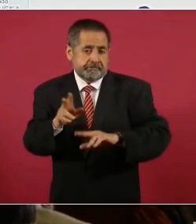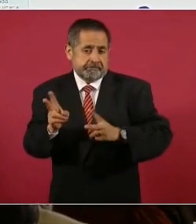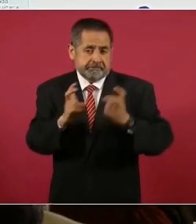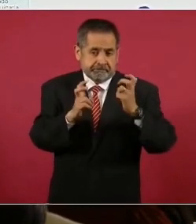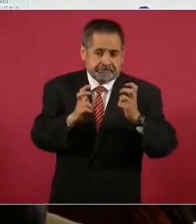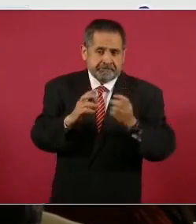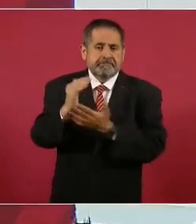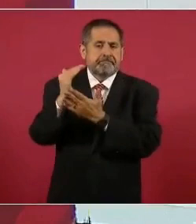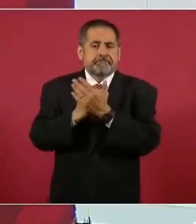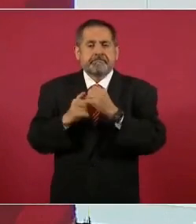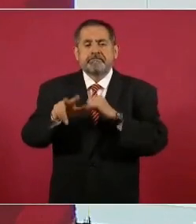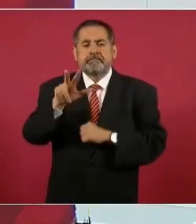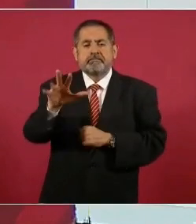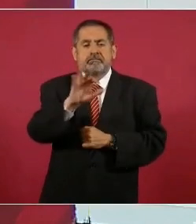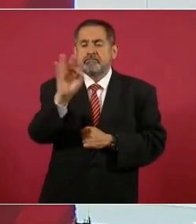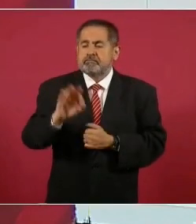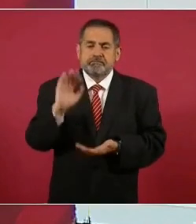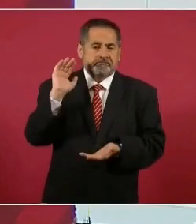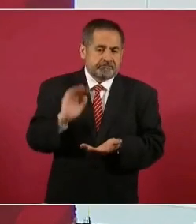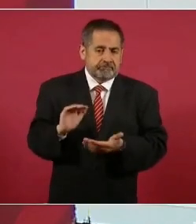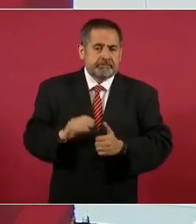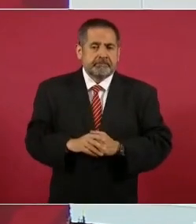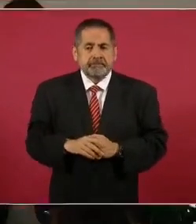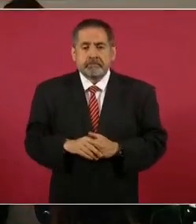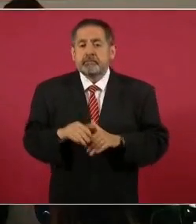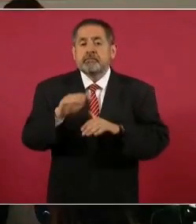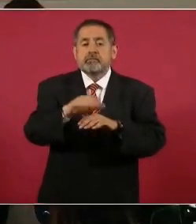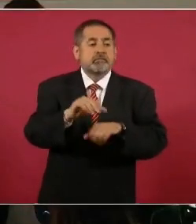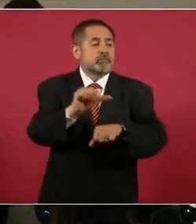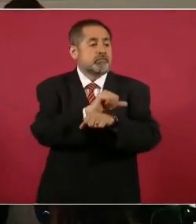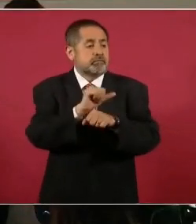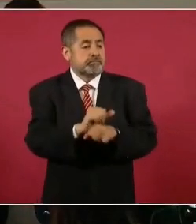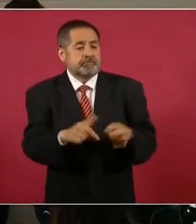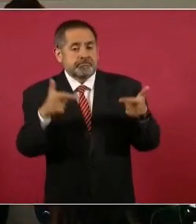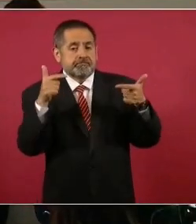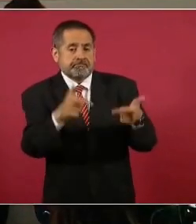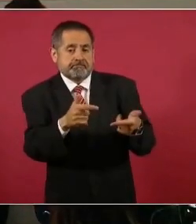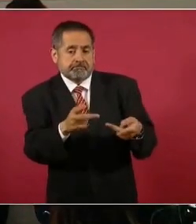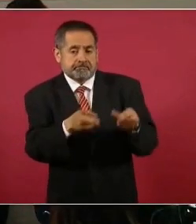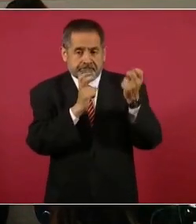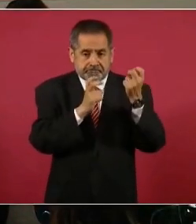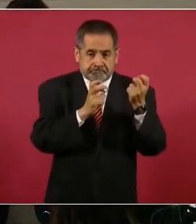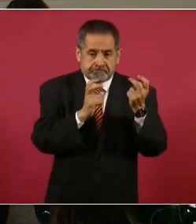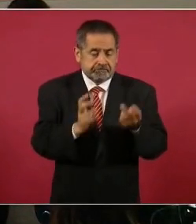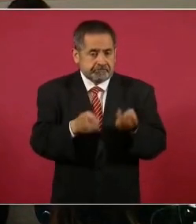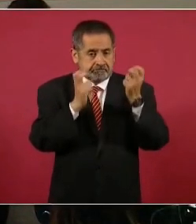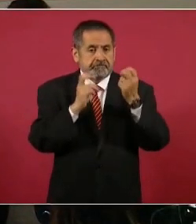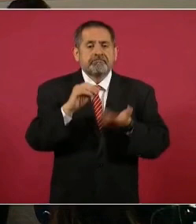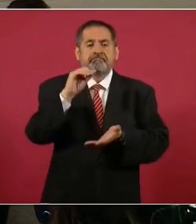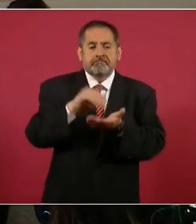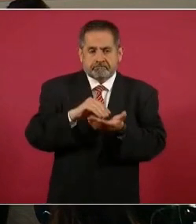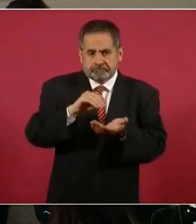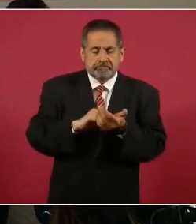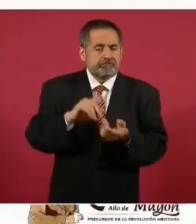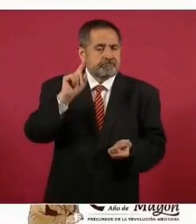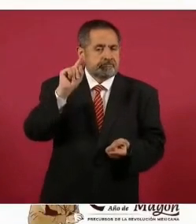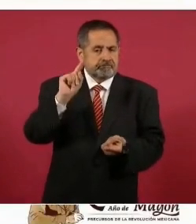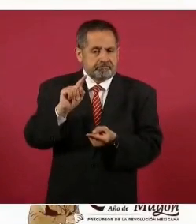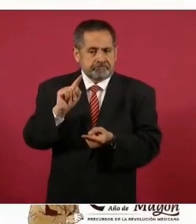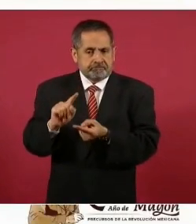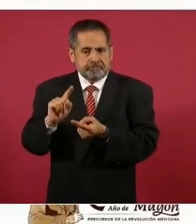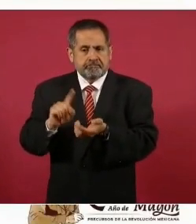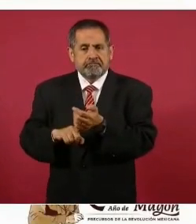18%, adelante en el robo de vehículo seguimos teniendo baja con una reducción de